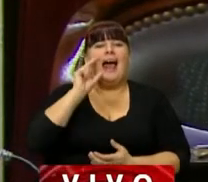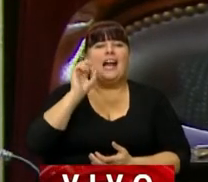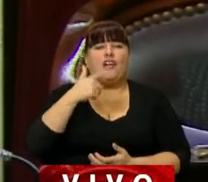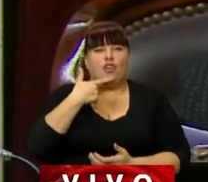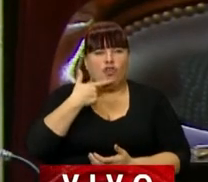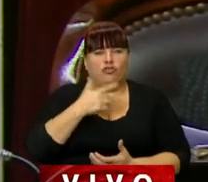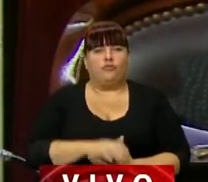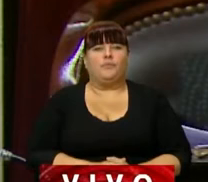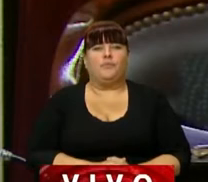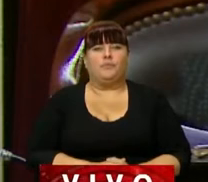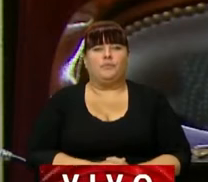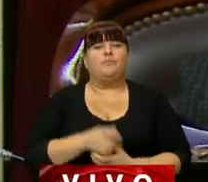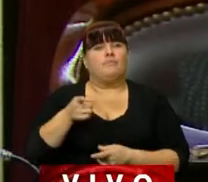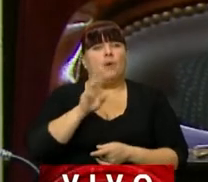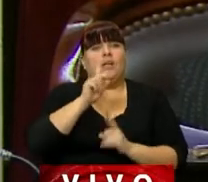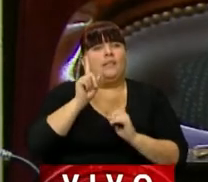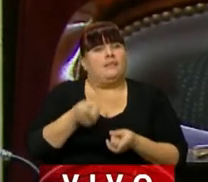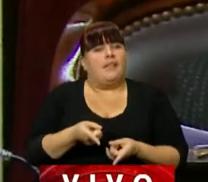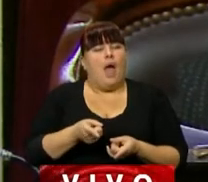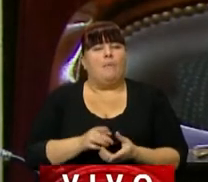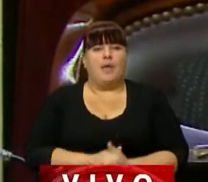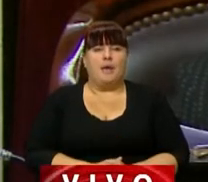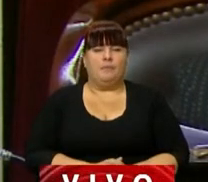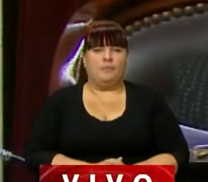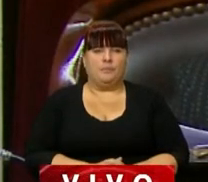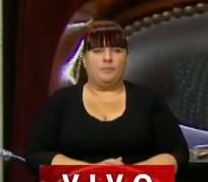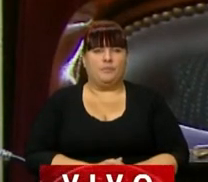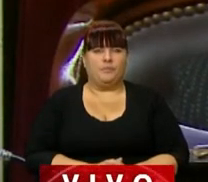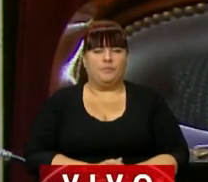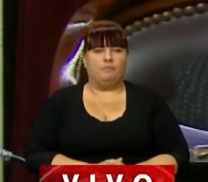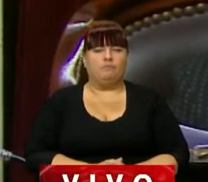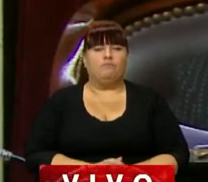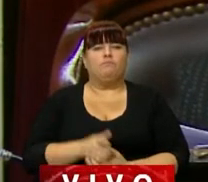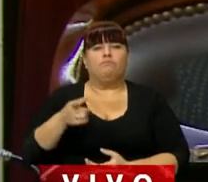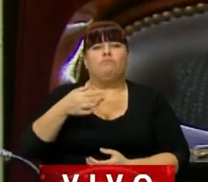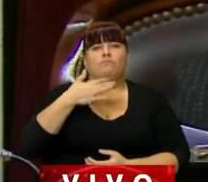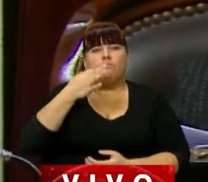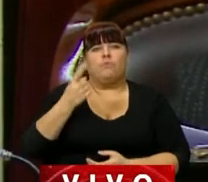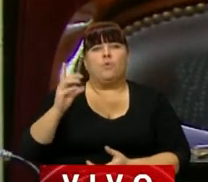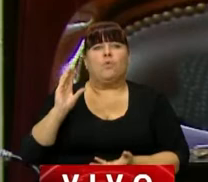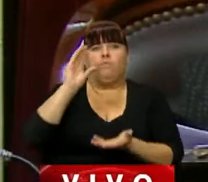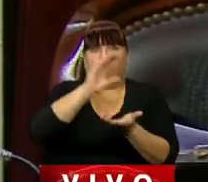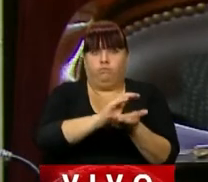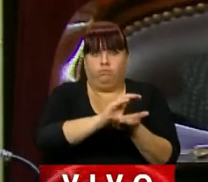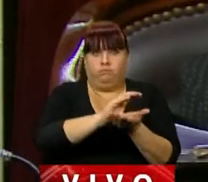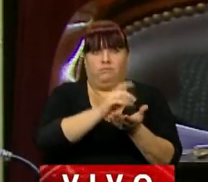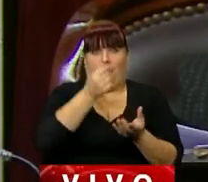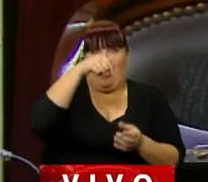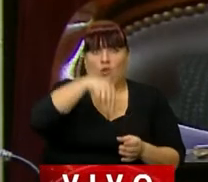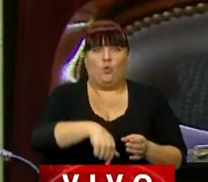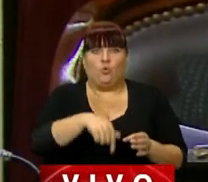Ríos, que también en la ejecución de ese primer fideicomiso